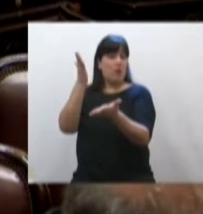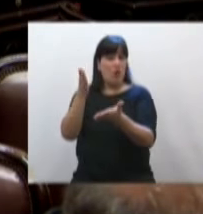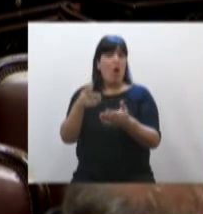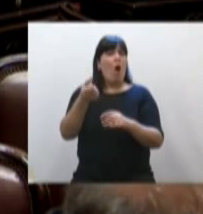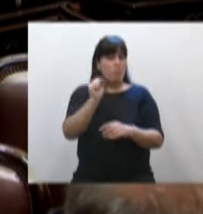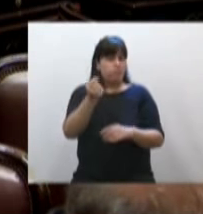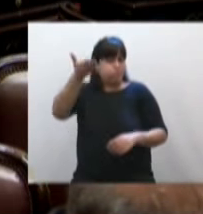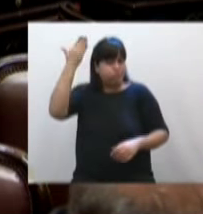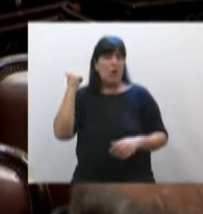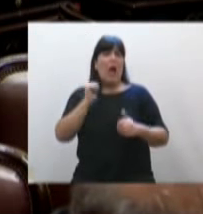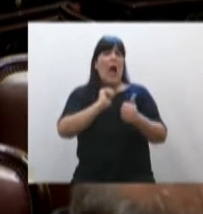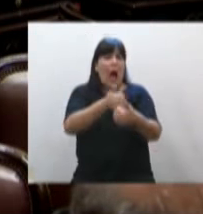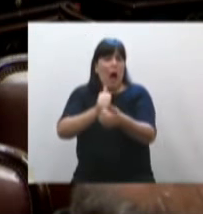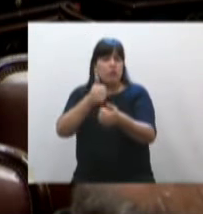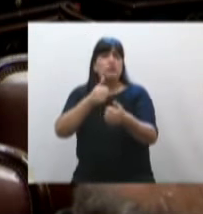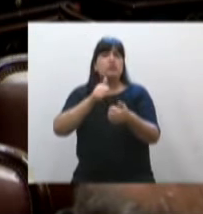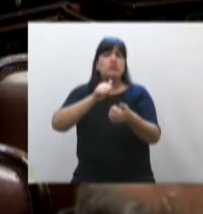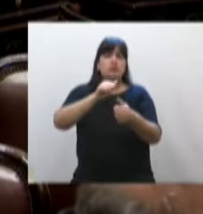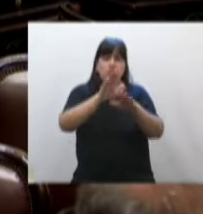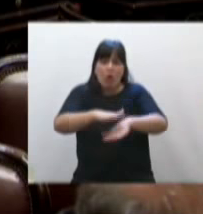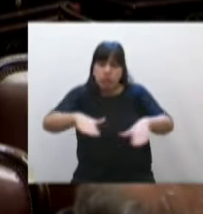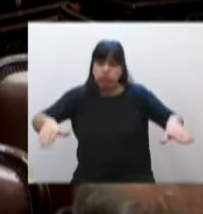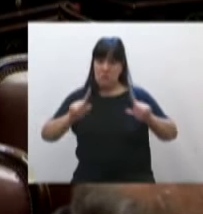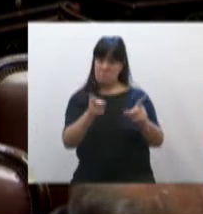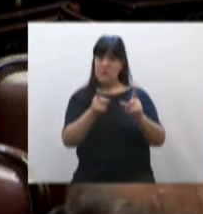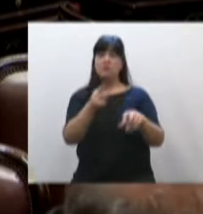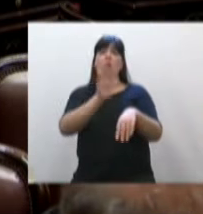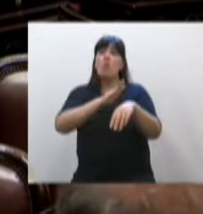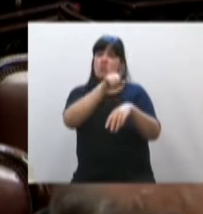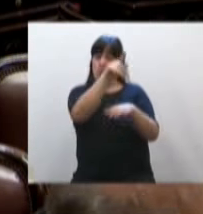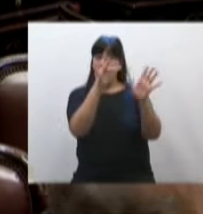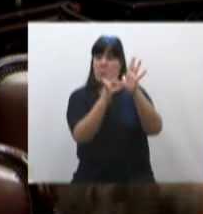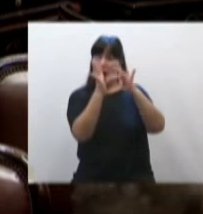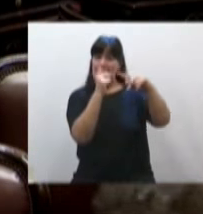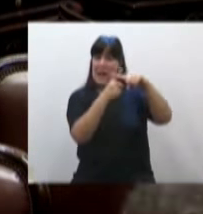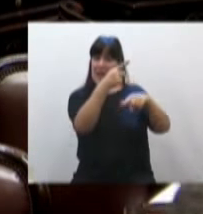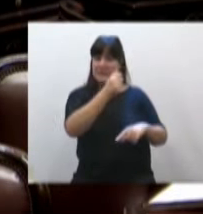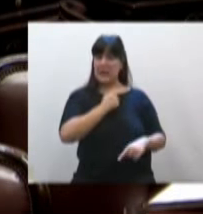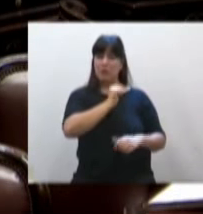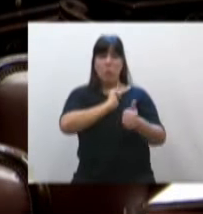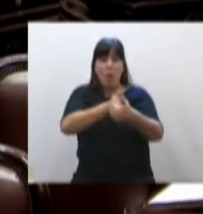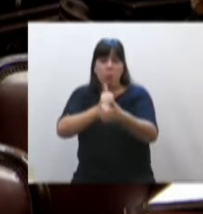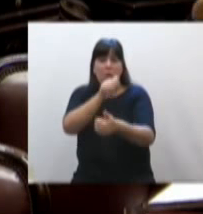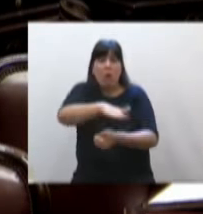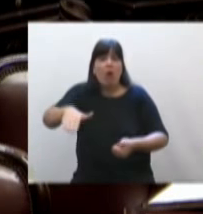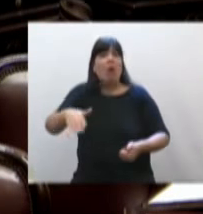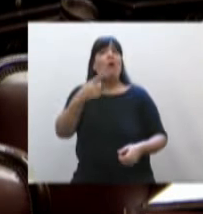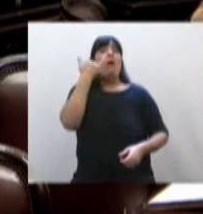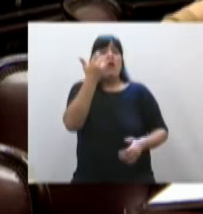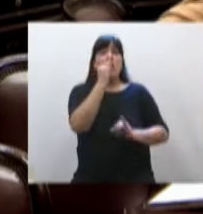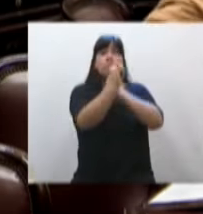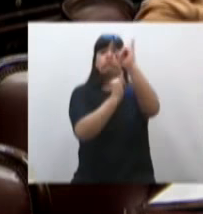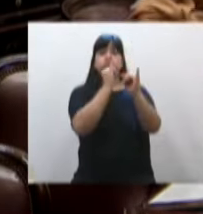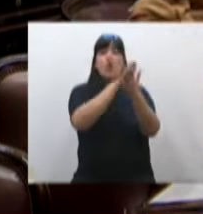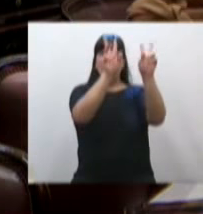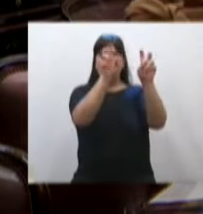Eduardo, te escucho muy bajo. Yo también. En cuanto a esto, obviamente, por un lado se habla de salud pública, ¿no? Y de evitar la clandestinidad que sufren las